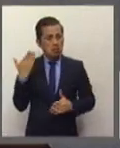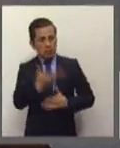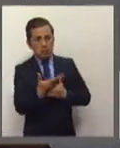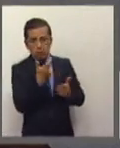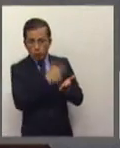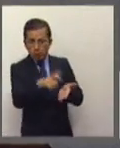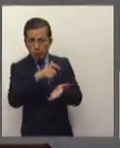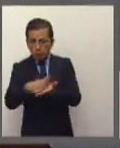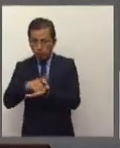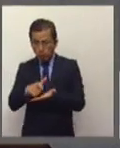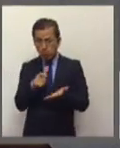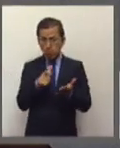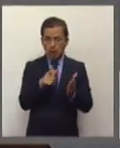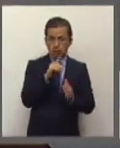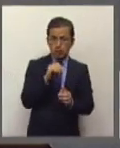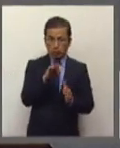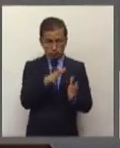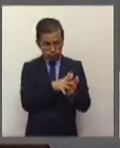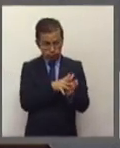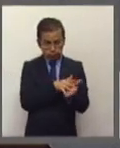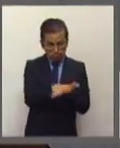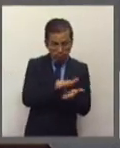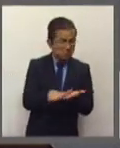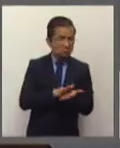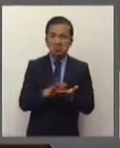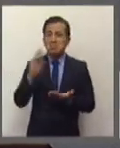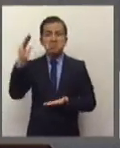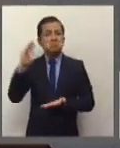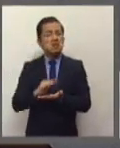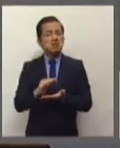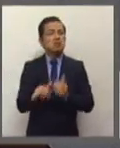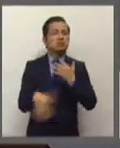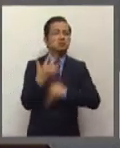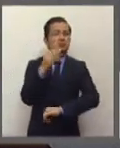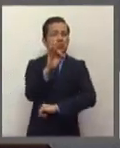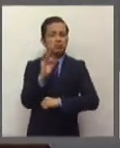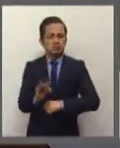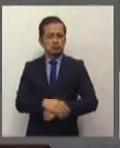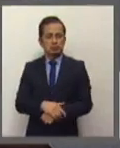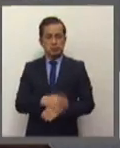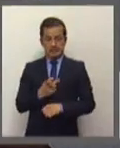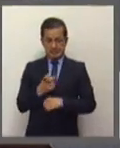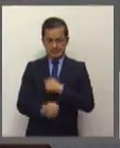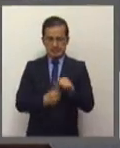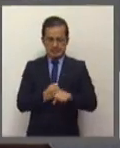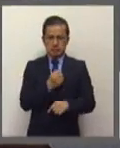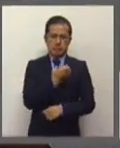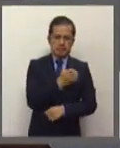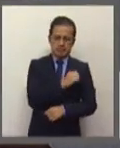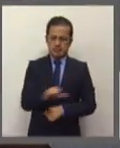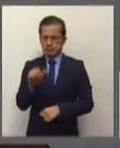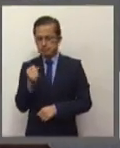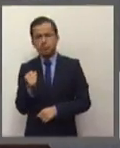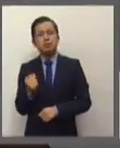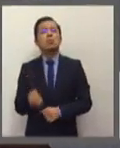disminuido en un promedio casi del 15% anual. De enero a septiembre del presente año se imprimieron